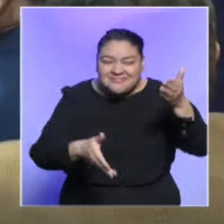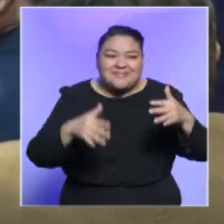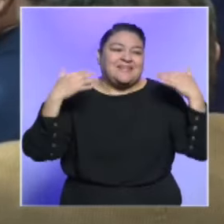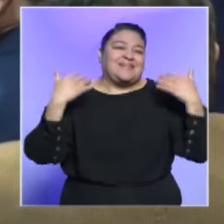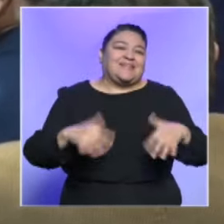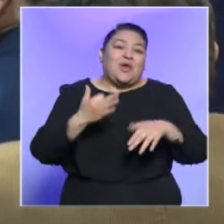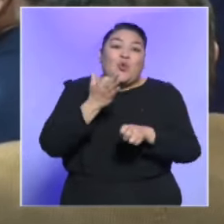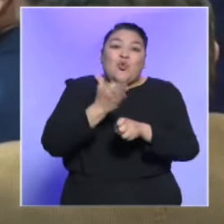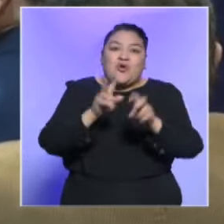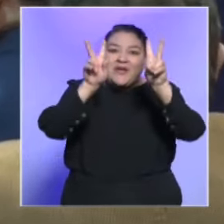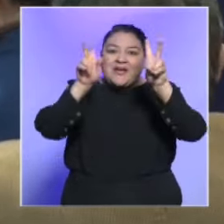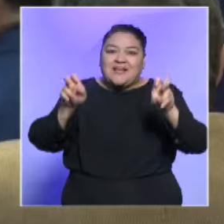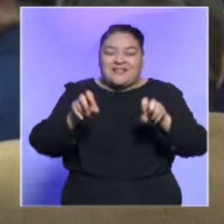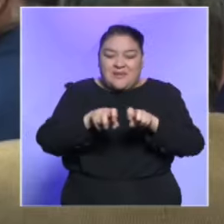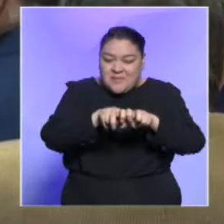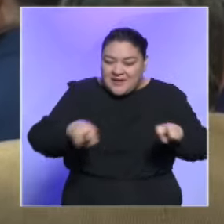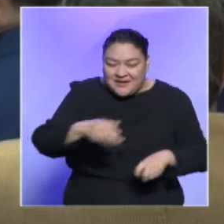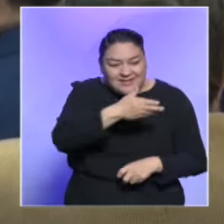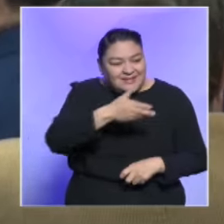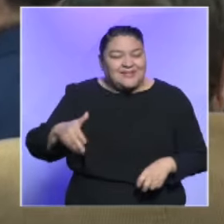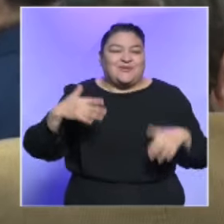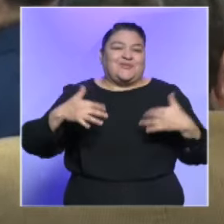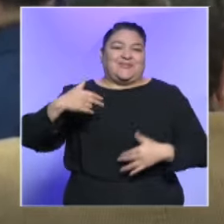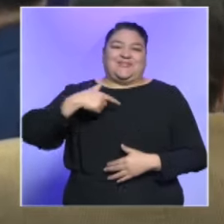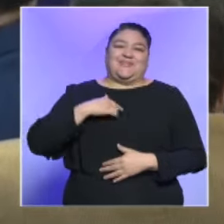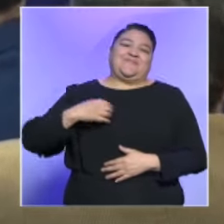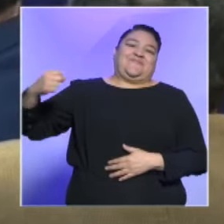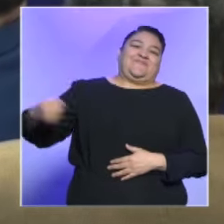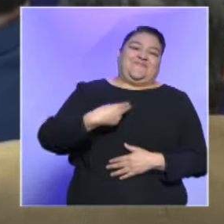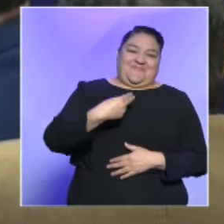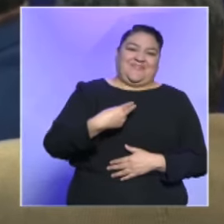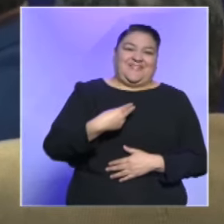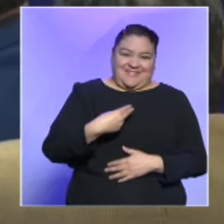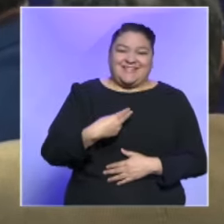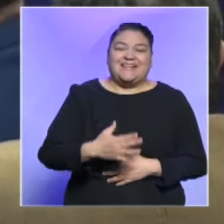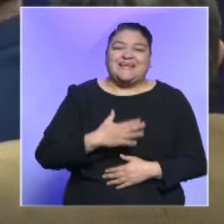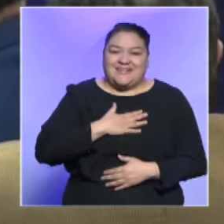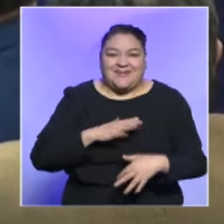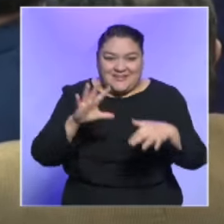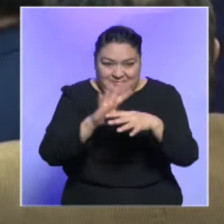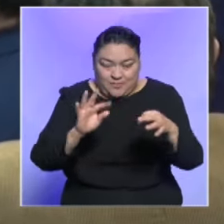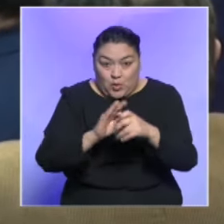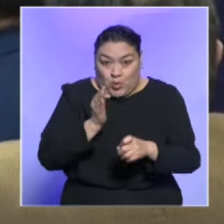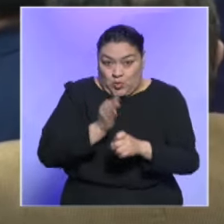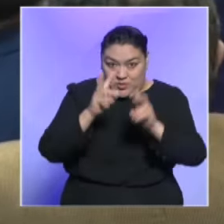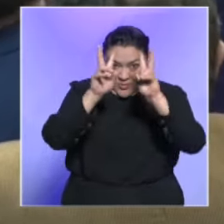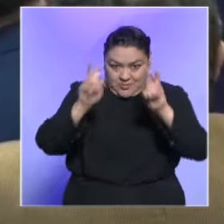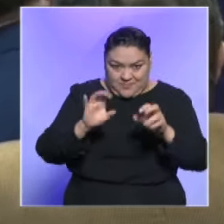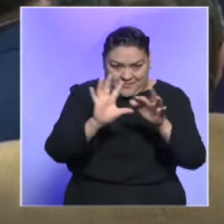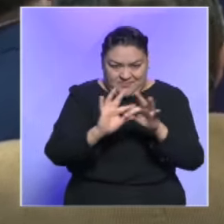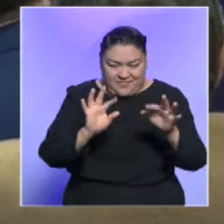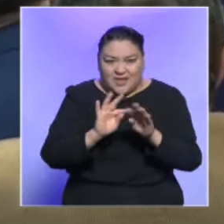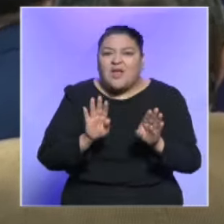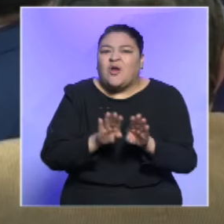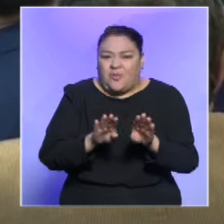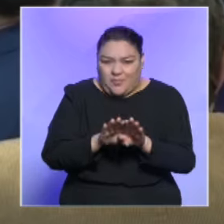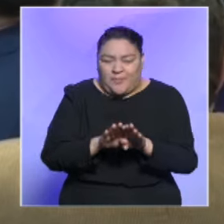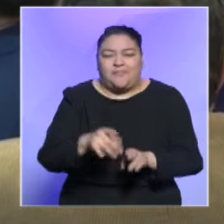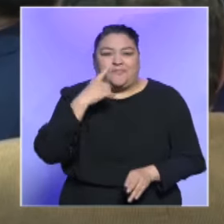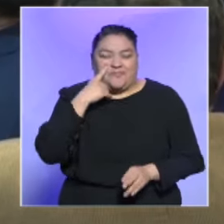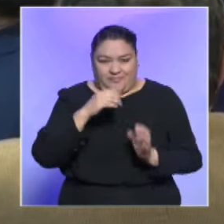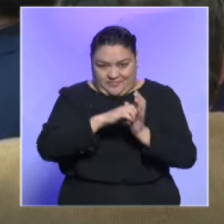mesa que para mí es un absoluto privilegio. Les quiero comentar que por la dinámica de la mesa, lo que se ha dispuesto es